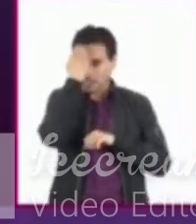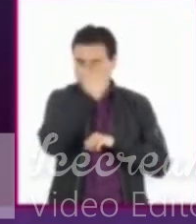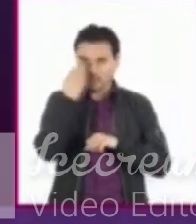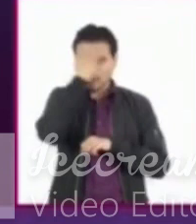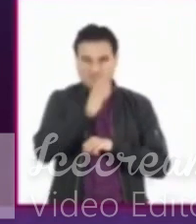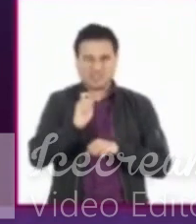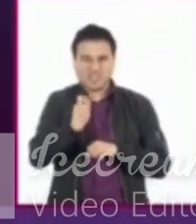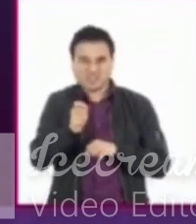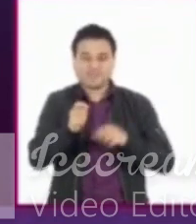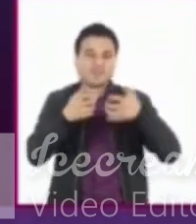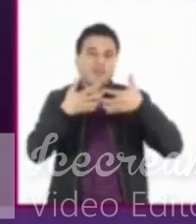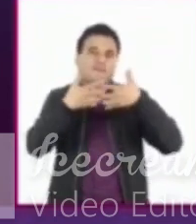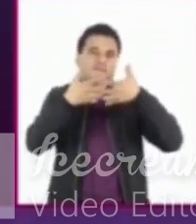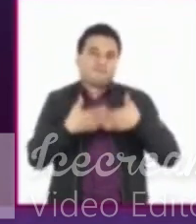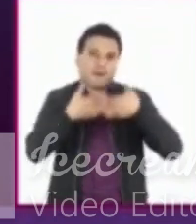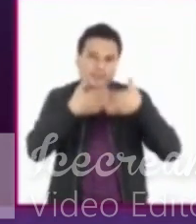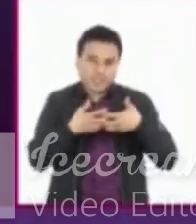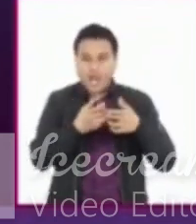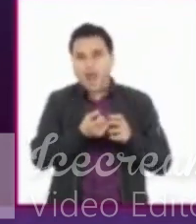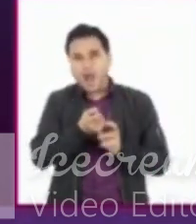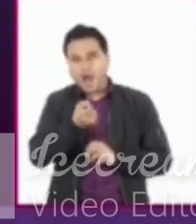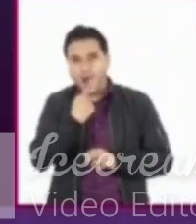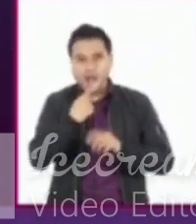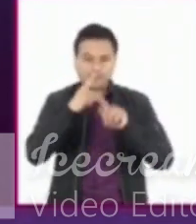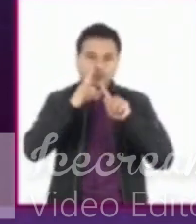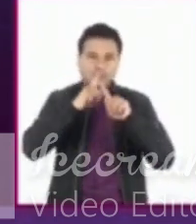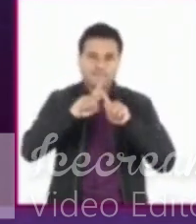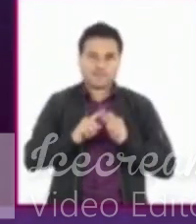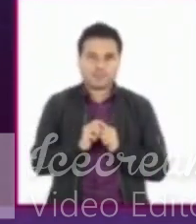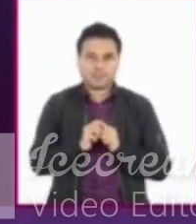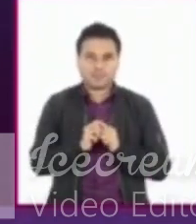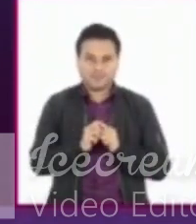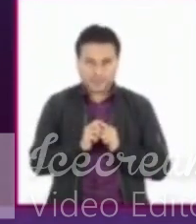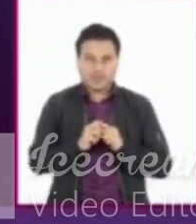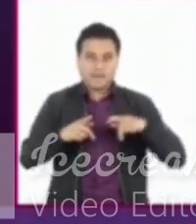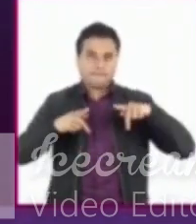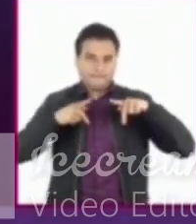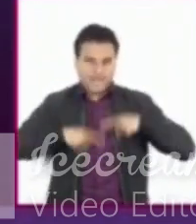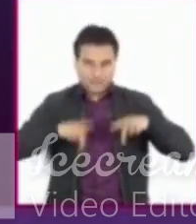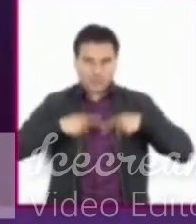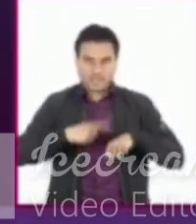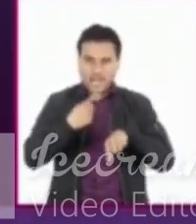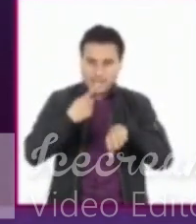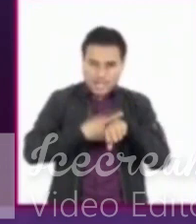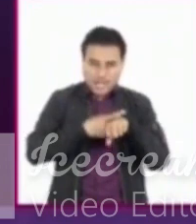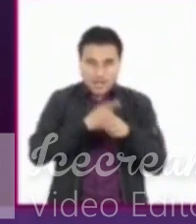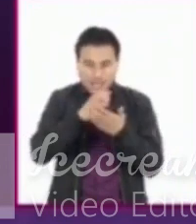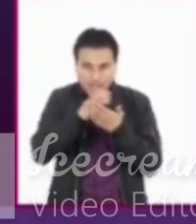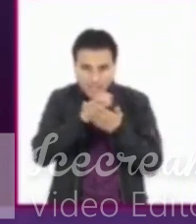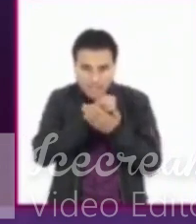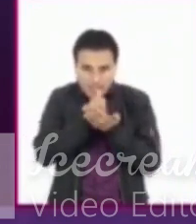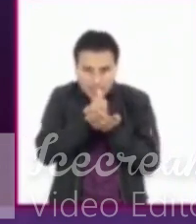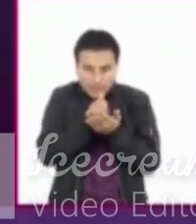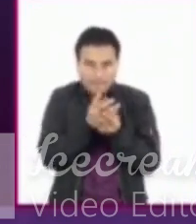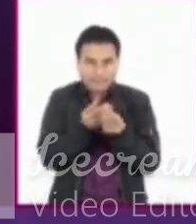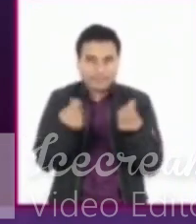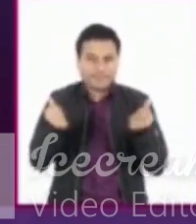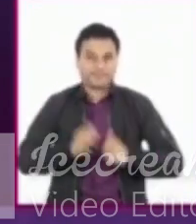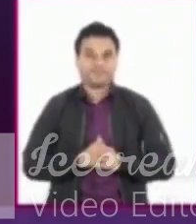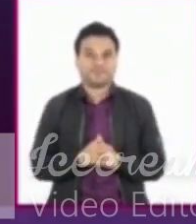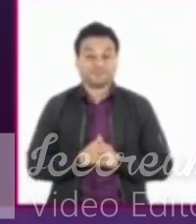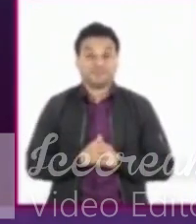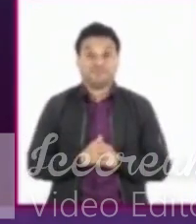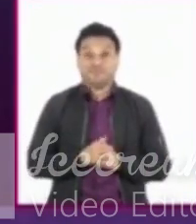de la fabricación de medicamentos para que se puedan tratar y curar infinidad de pacientes. Y